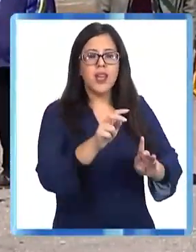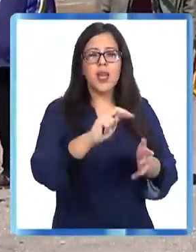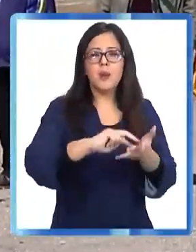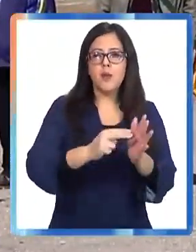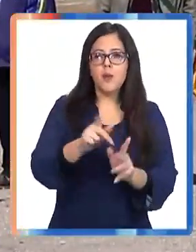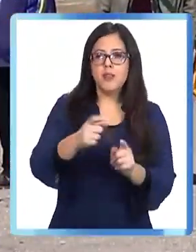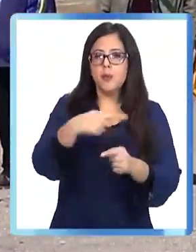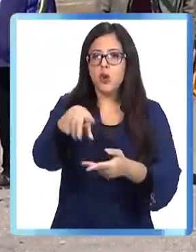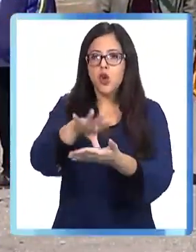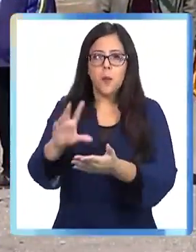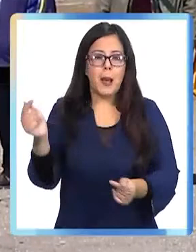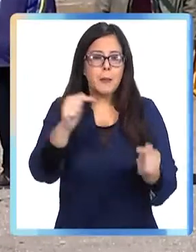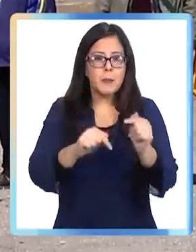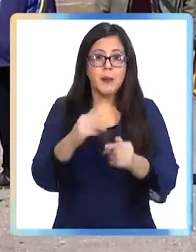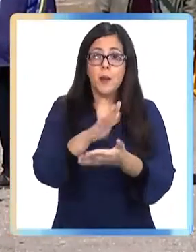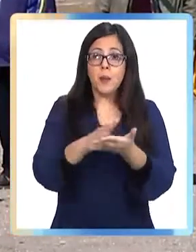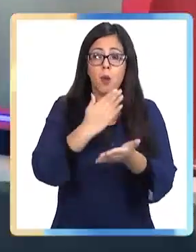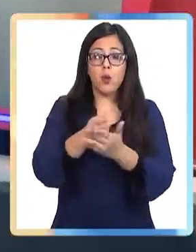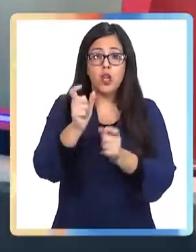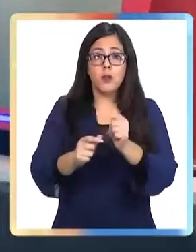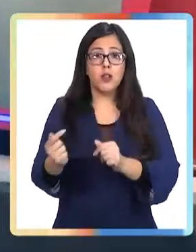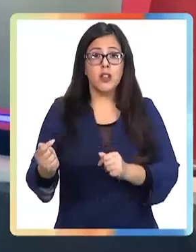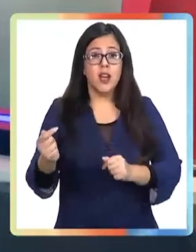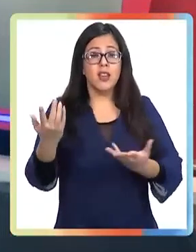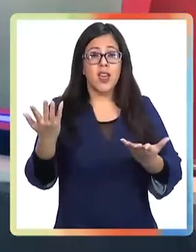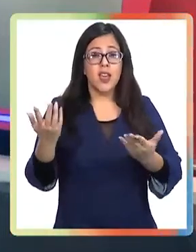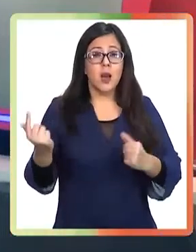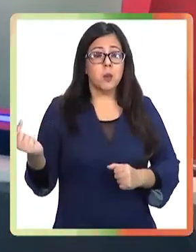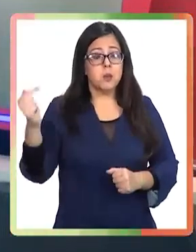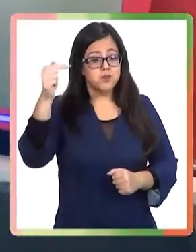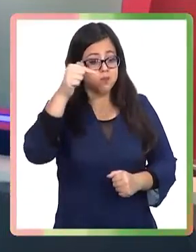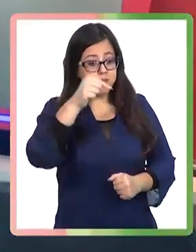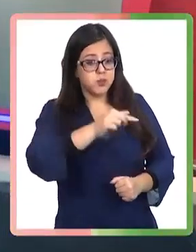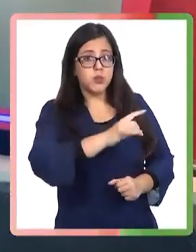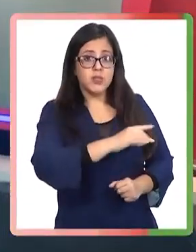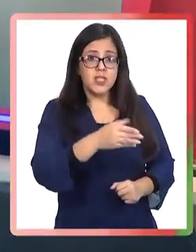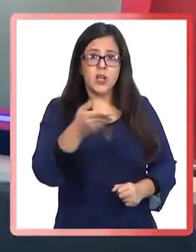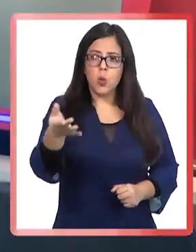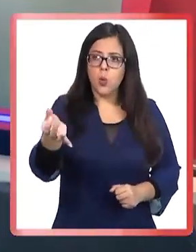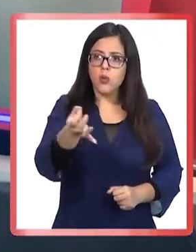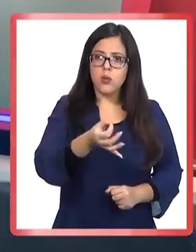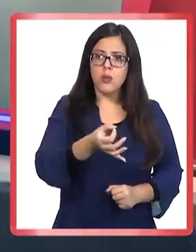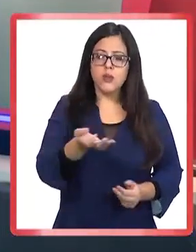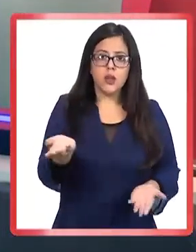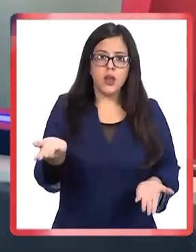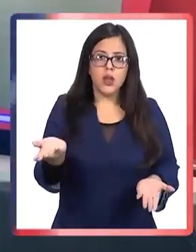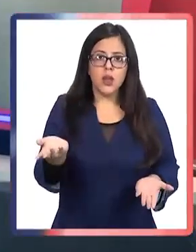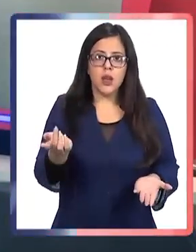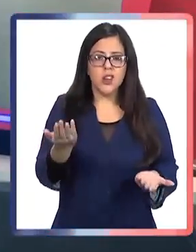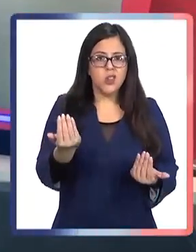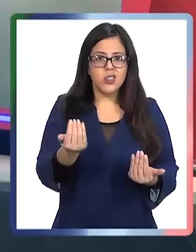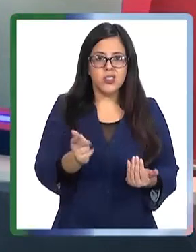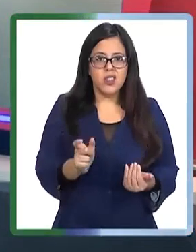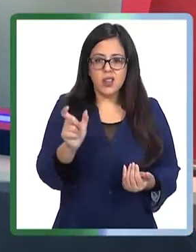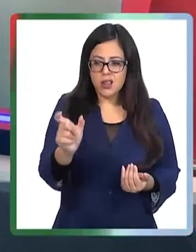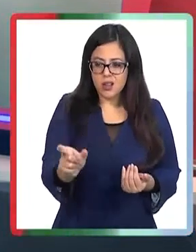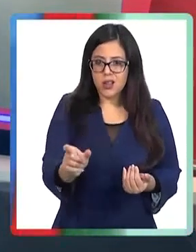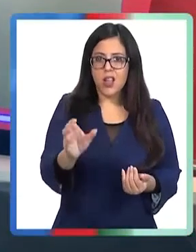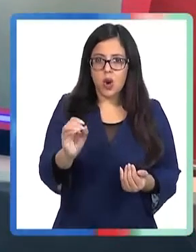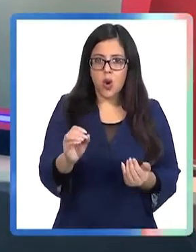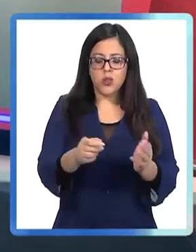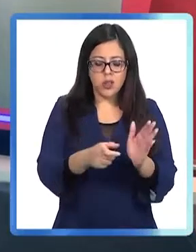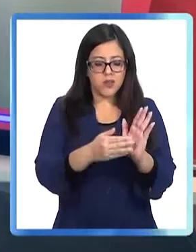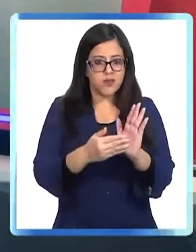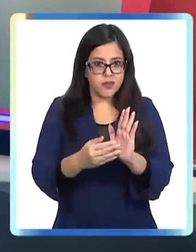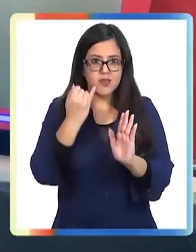esta crisis migratoria desbordada. Cuando el migrante atraviesa esta tremenda travesía y logra llegar a Chile, usted dice ni siquiera necesita mostrar su carnet de identidad o su